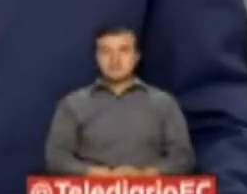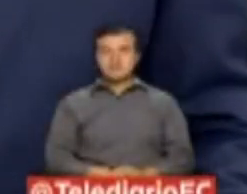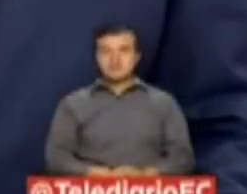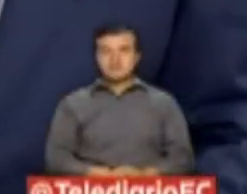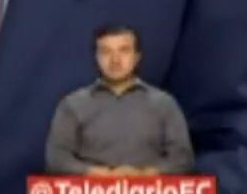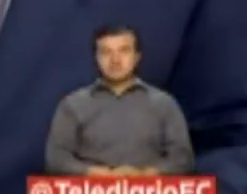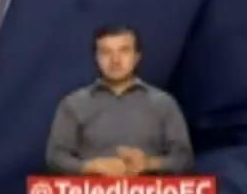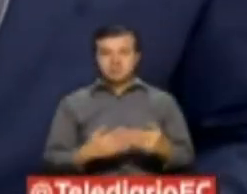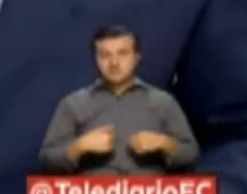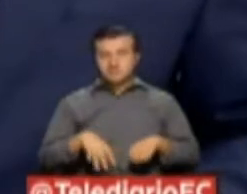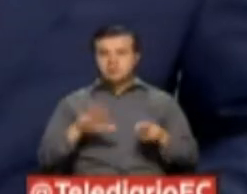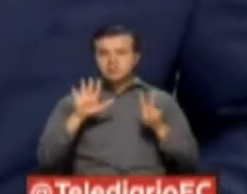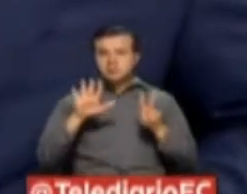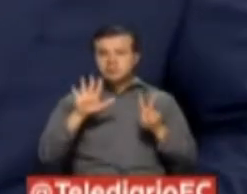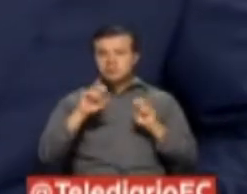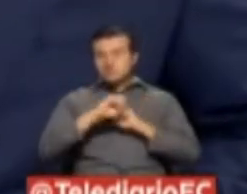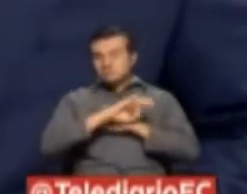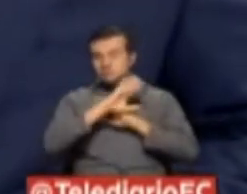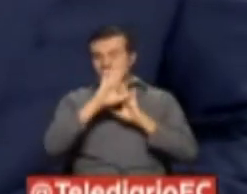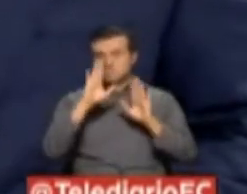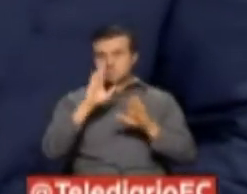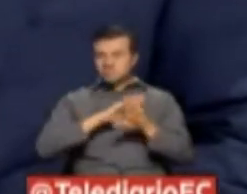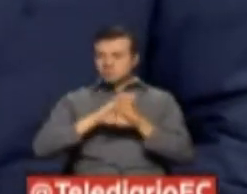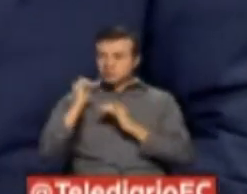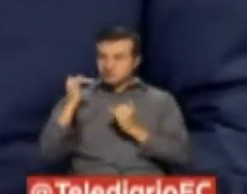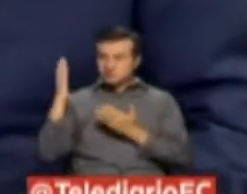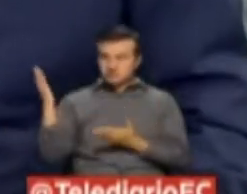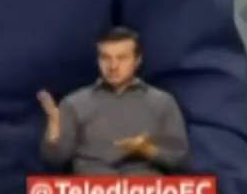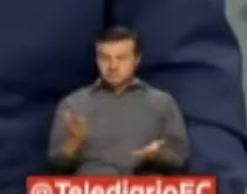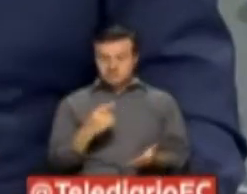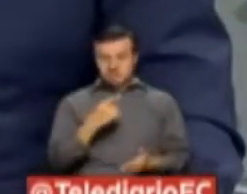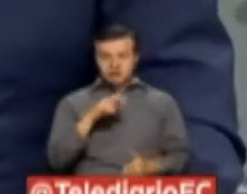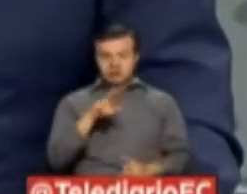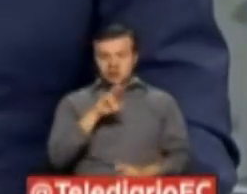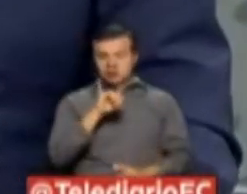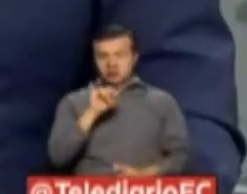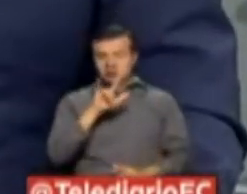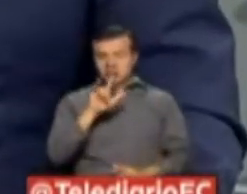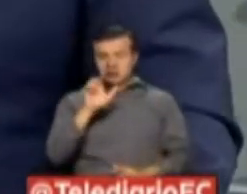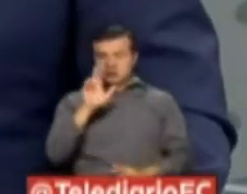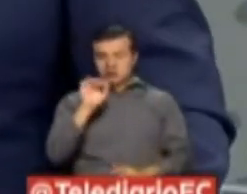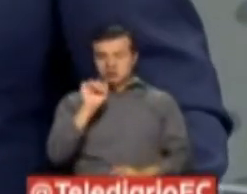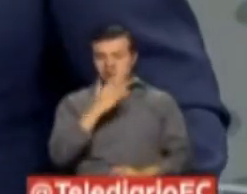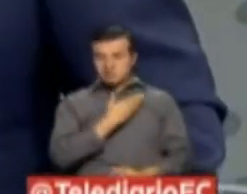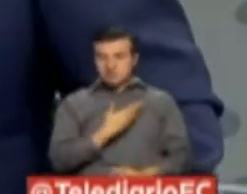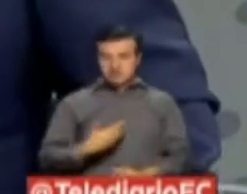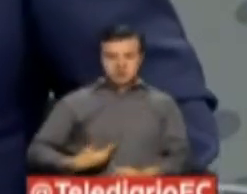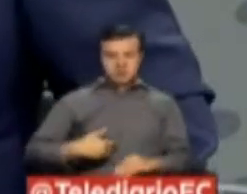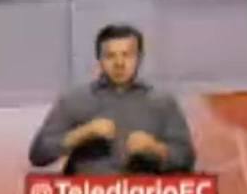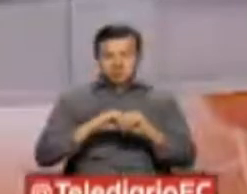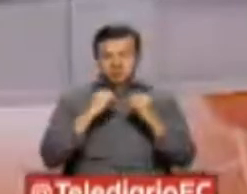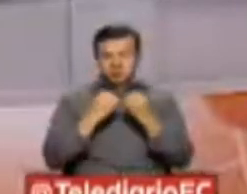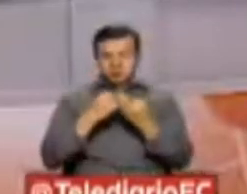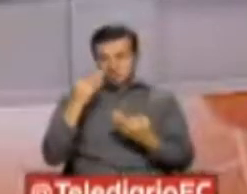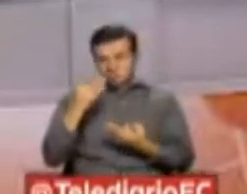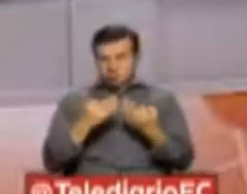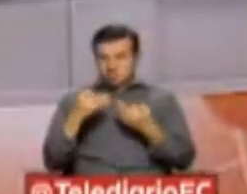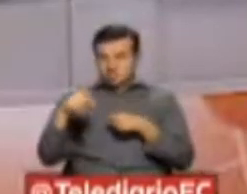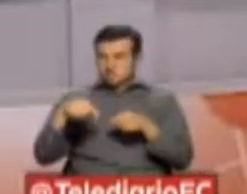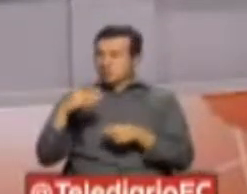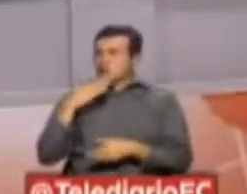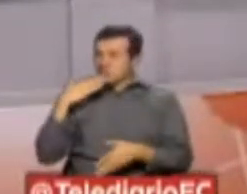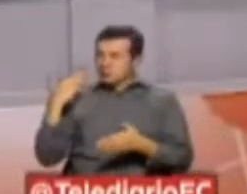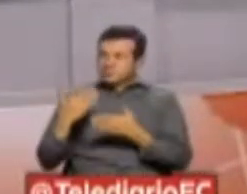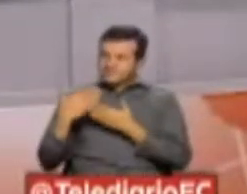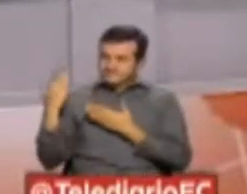son las 7 de la mañana en punto nuestro invitado en esta mañana guillermo abad presidente de la organización justicia vial buenos días gracias